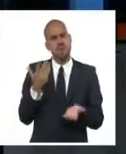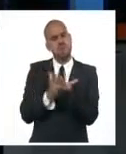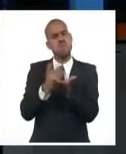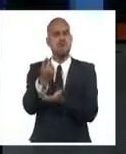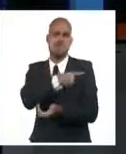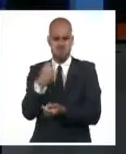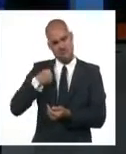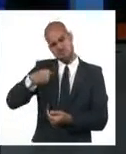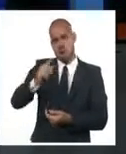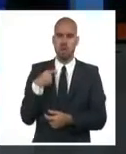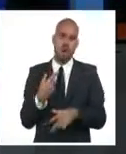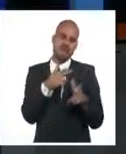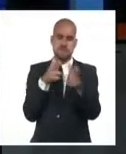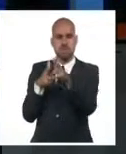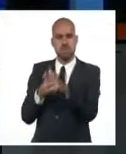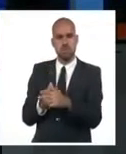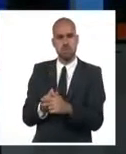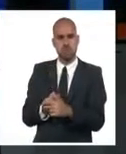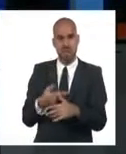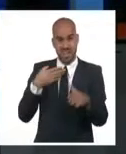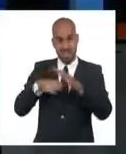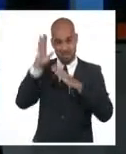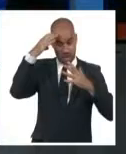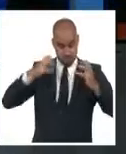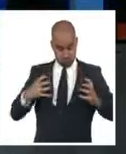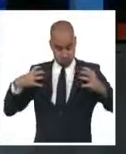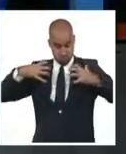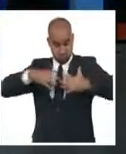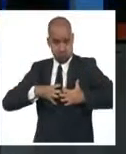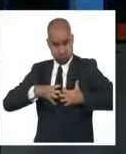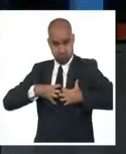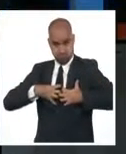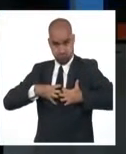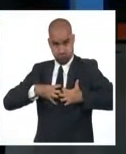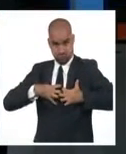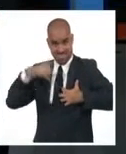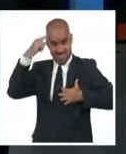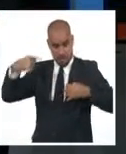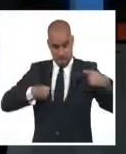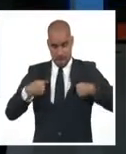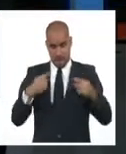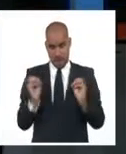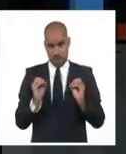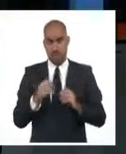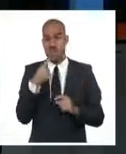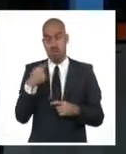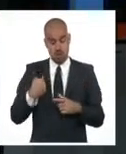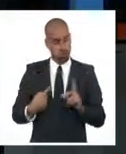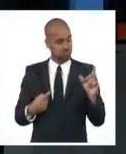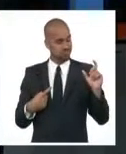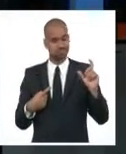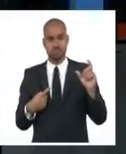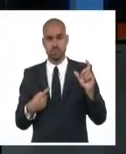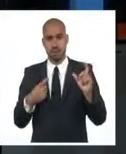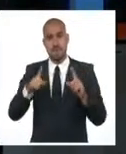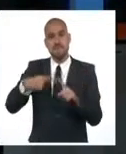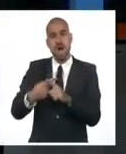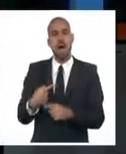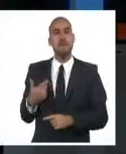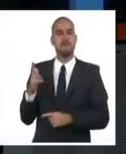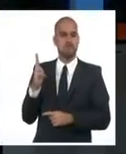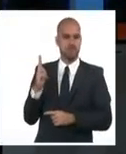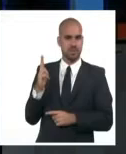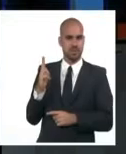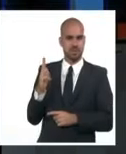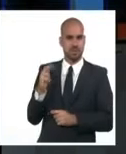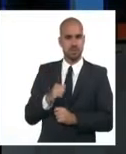primaria". Entró a la escuela con chaleco antibalas. Según testigos, iba armado con un rifle automático y una pistola y formó